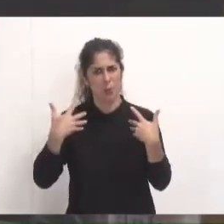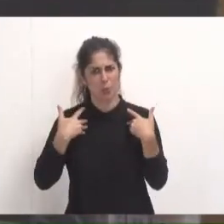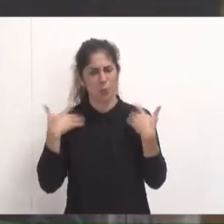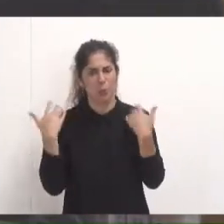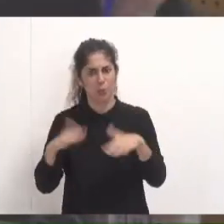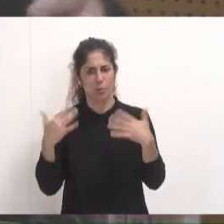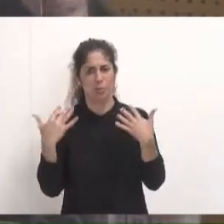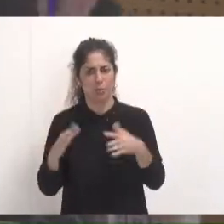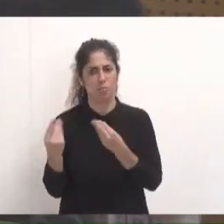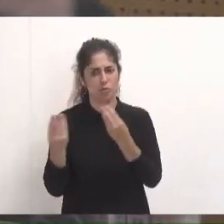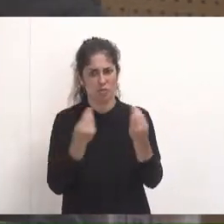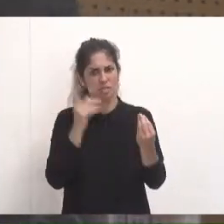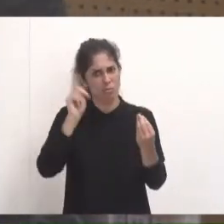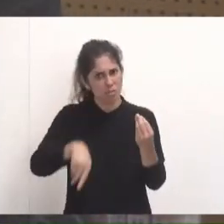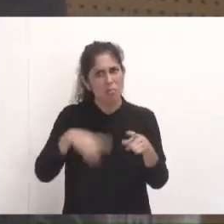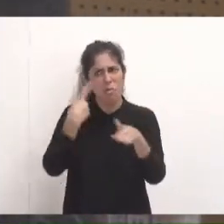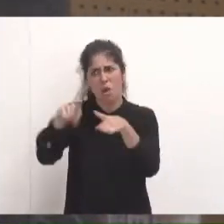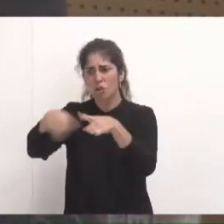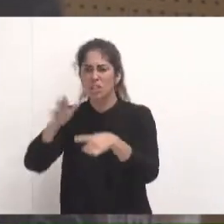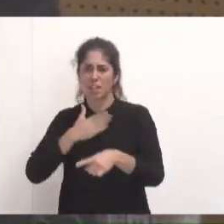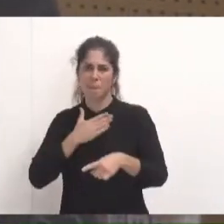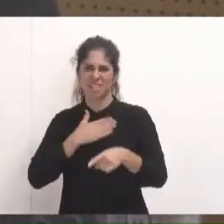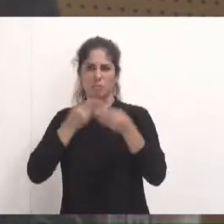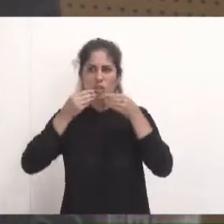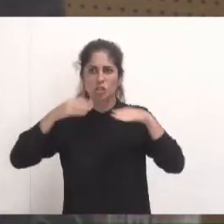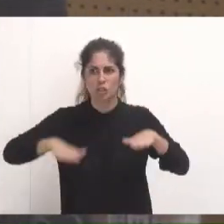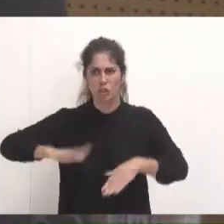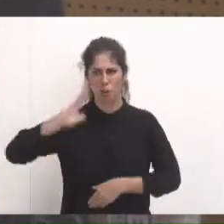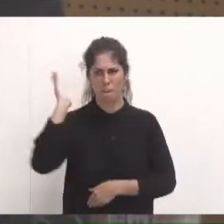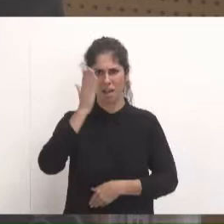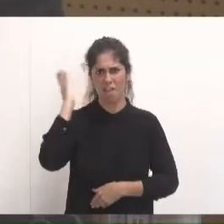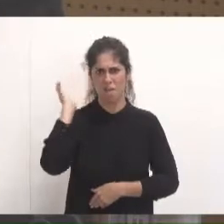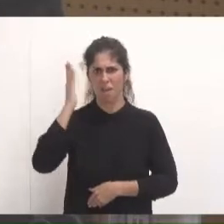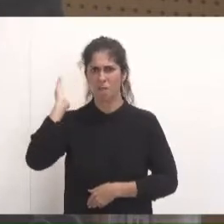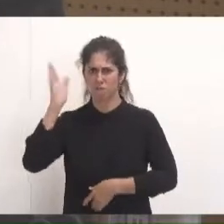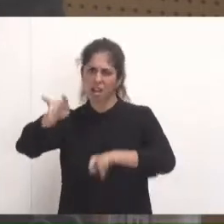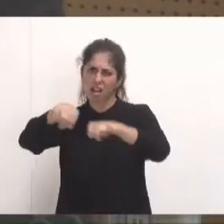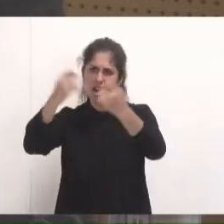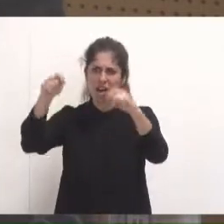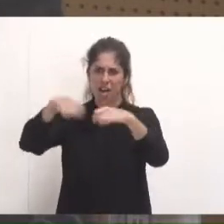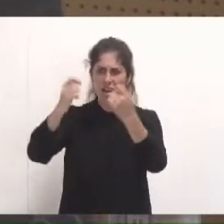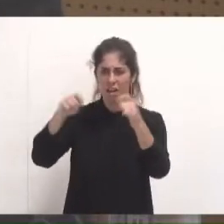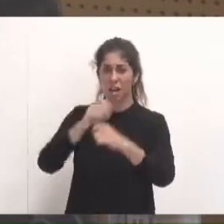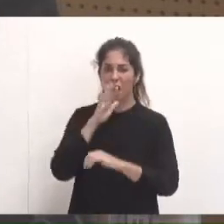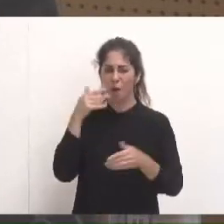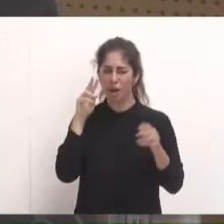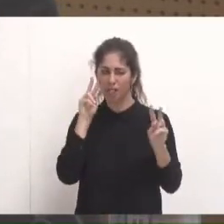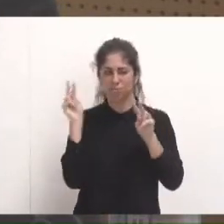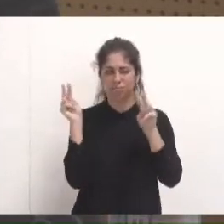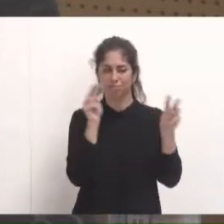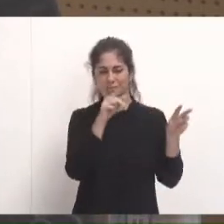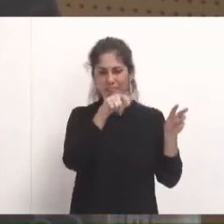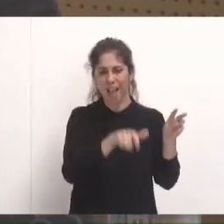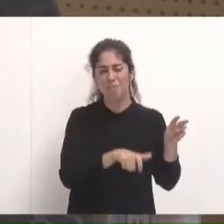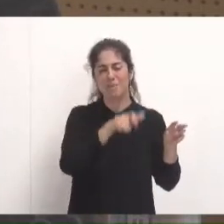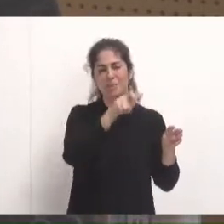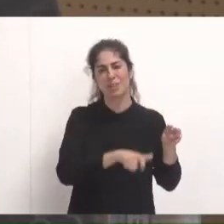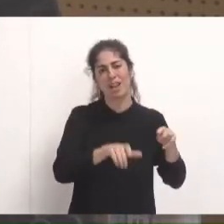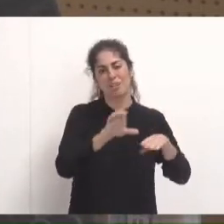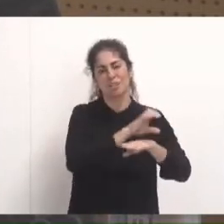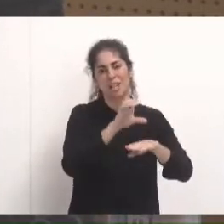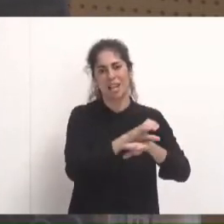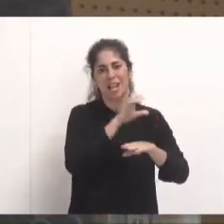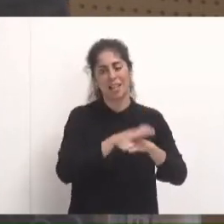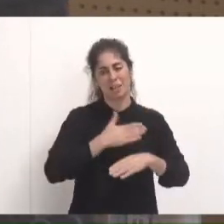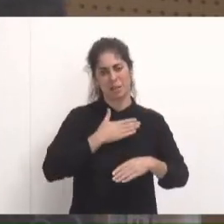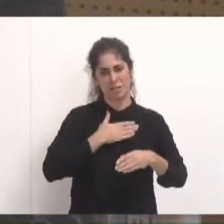vista de la afección al patrimonio histórico, y ahora estoy mirando a la señora consejera de Patrimonio Histórico del Cabildo, doña Josefa Mesa, ¿no? Sería interesante